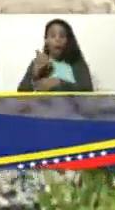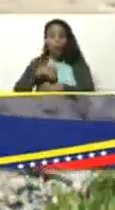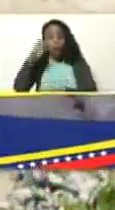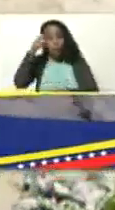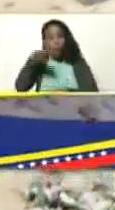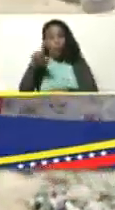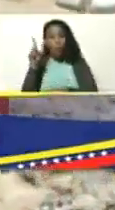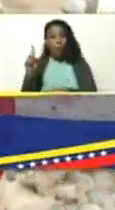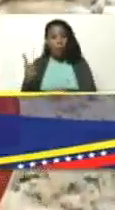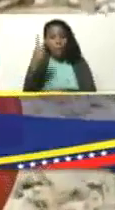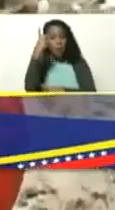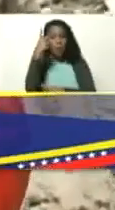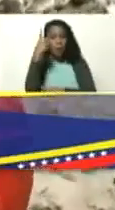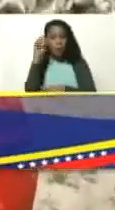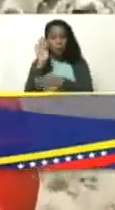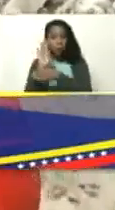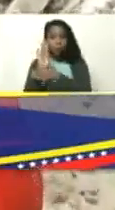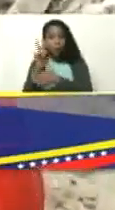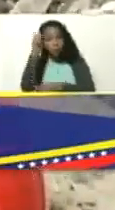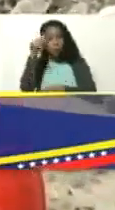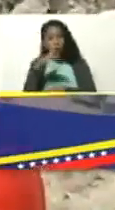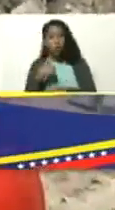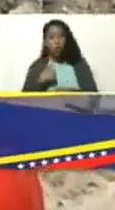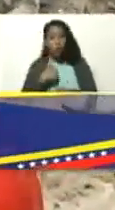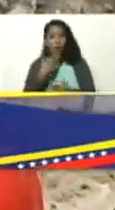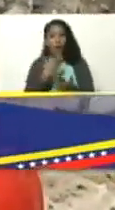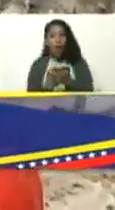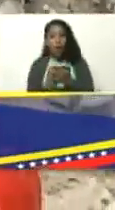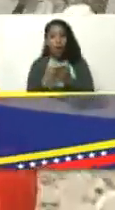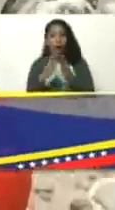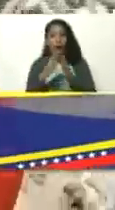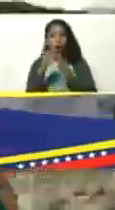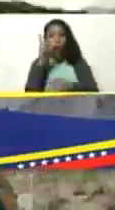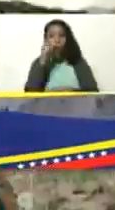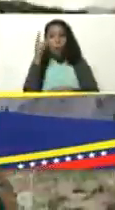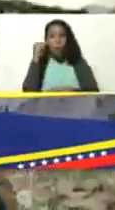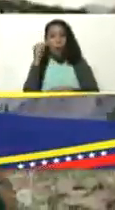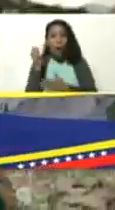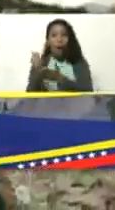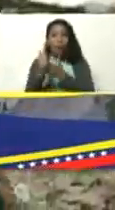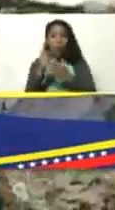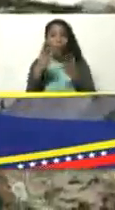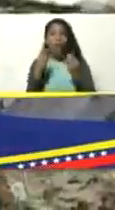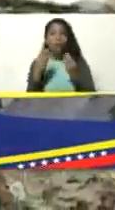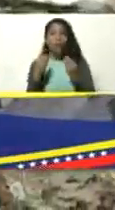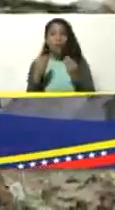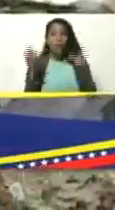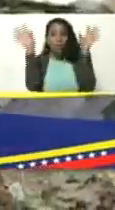pueblo, esa es la premisa. Yo le agradezco a todos estos hombres y mujeres que nos han estado ayudando